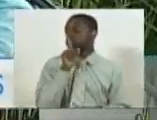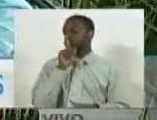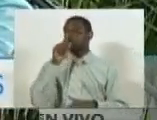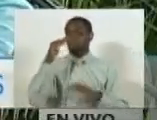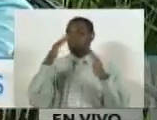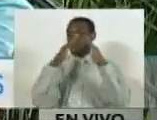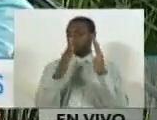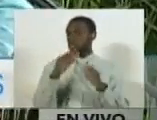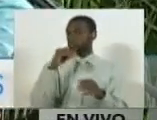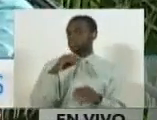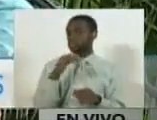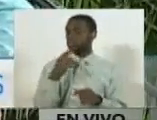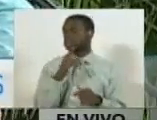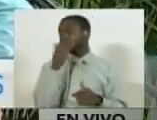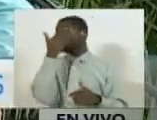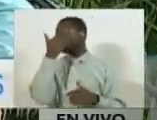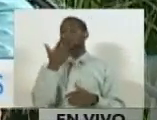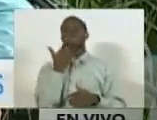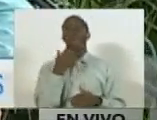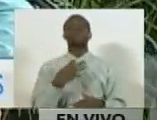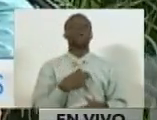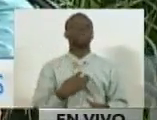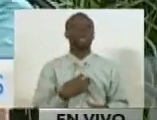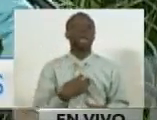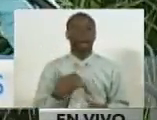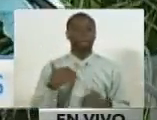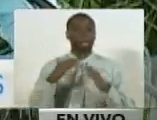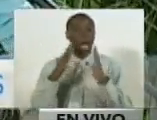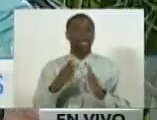En mi casa no nos permitían ver las telenovelas.